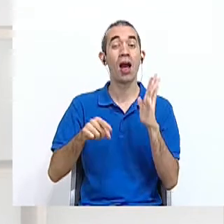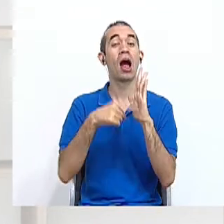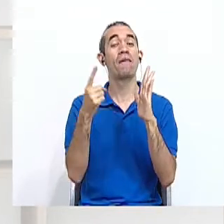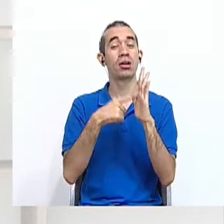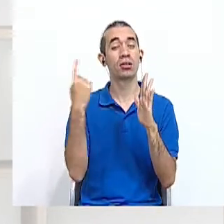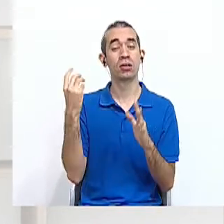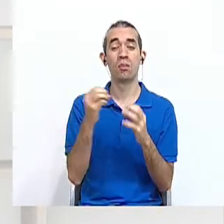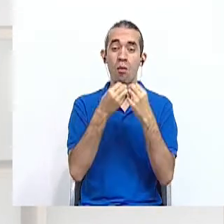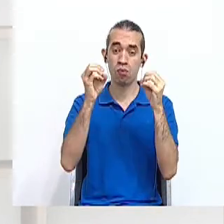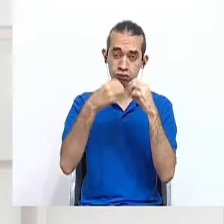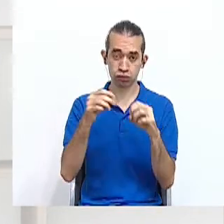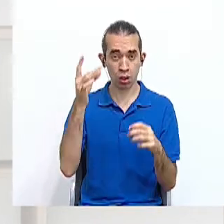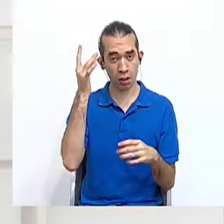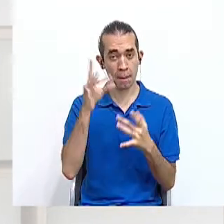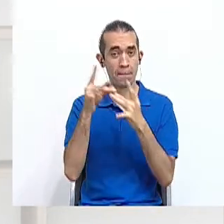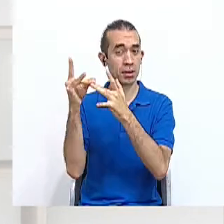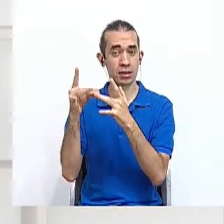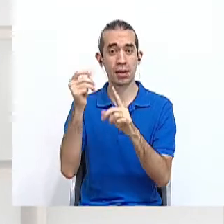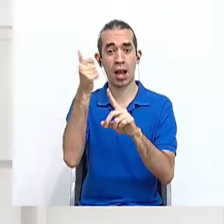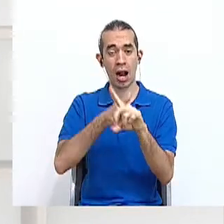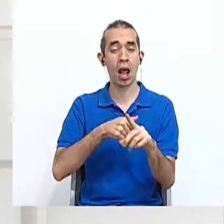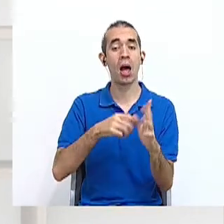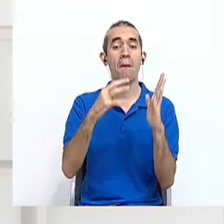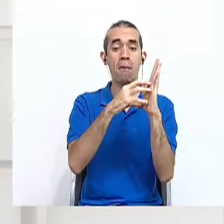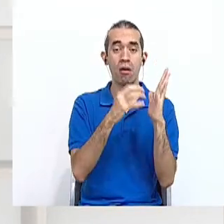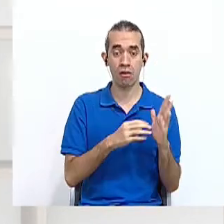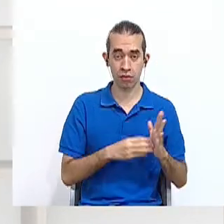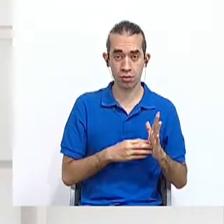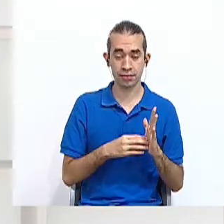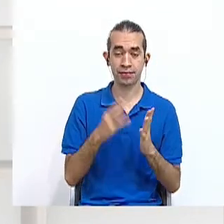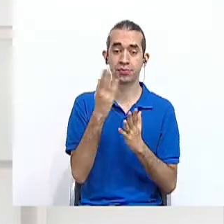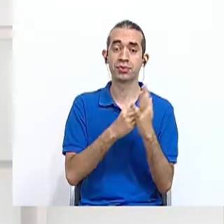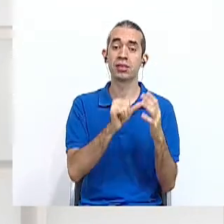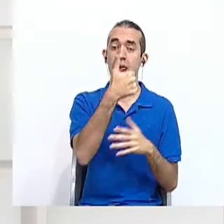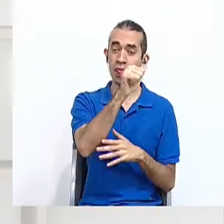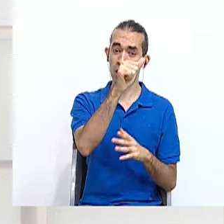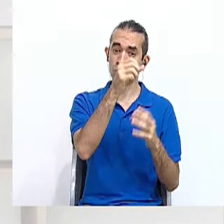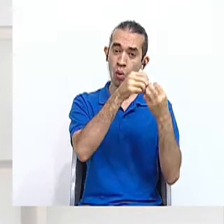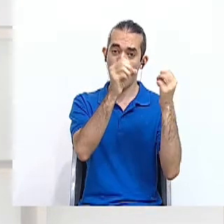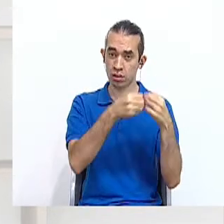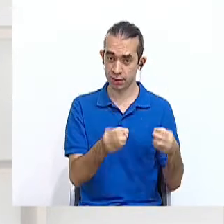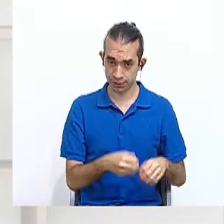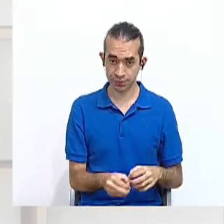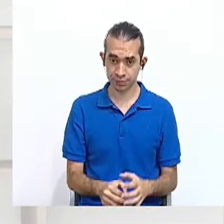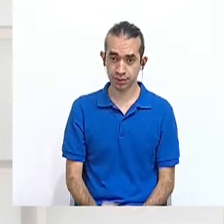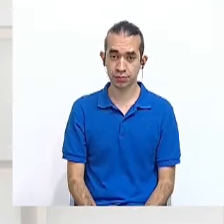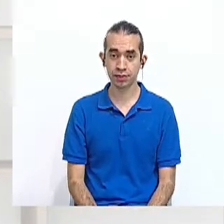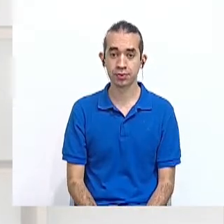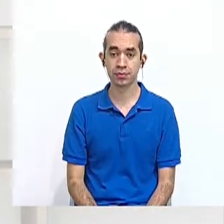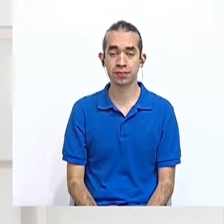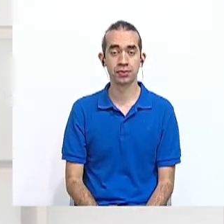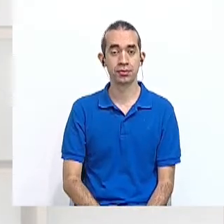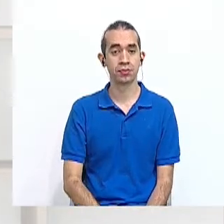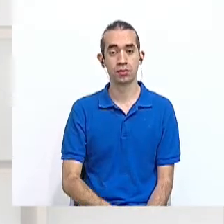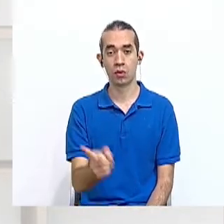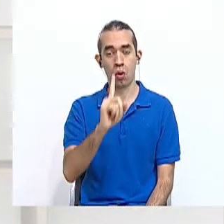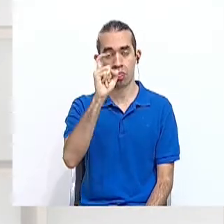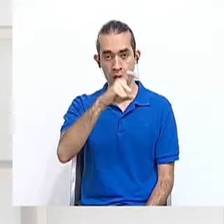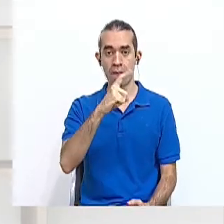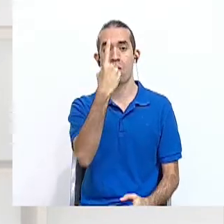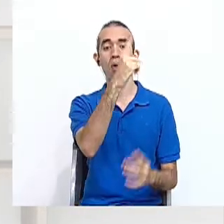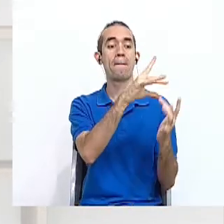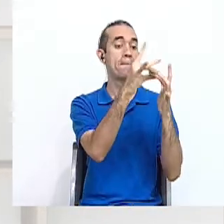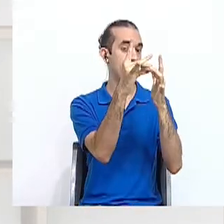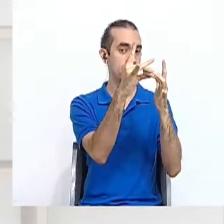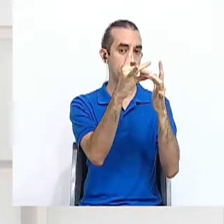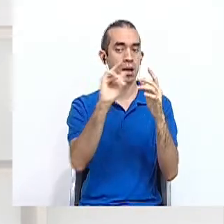muchas oraciones principales por párrafo. Hay párrafos de 10 oraciones principales, ¿verdad? Eso no es. Recuerden que debe tener una idea